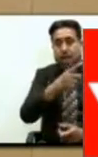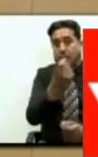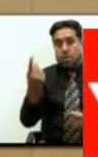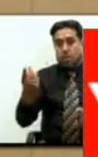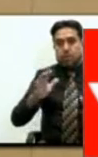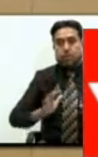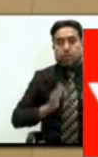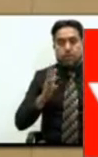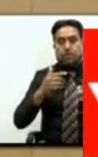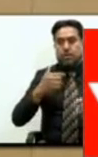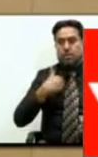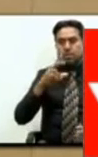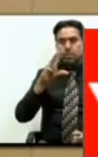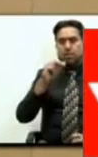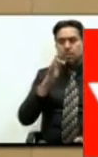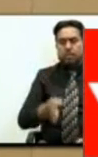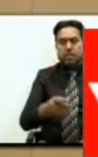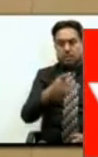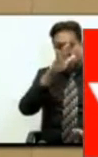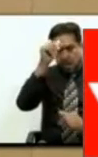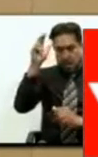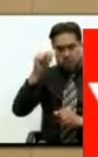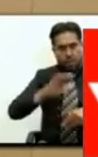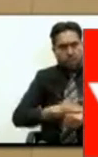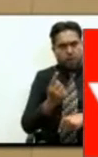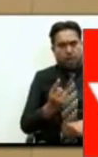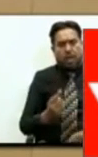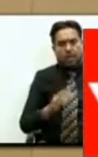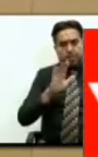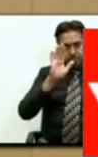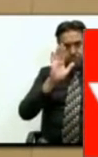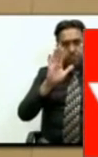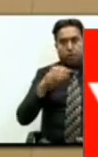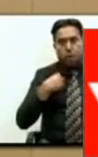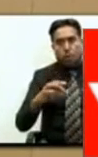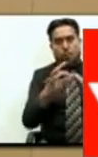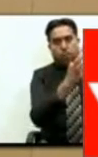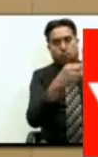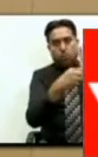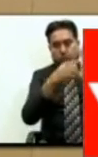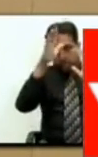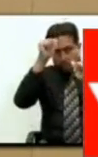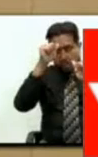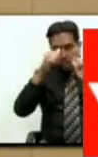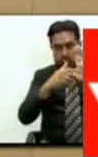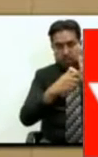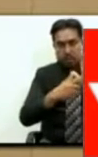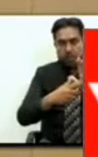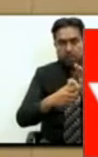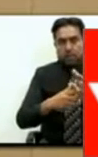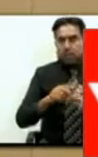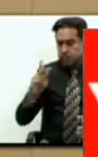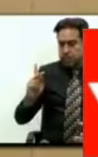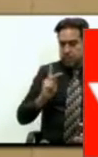diciendo y por qué voy a votar en contra del punto de acuerdo es porque coincidimos los hechos